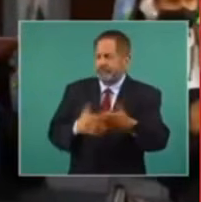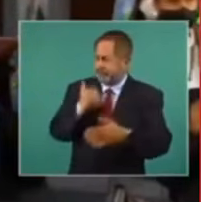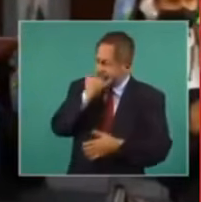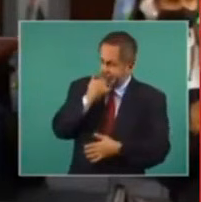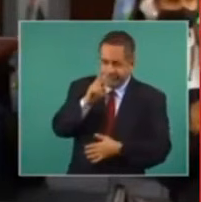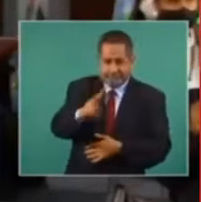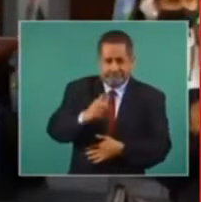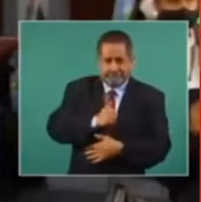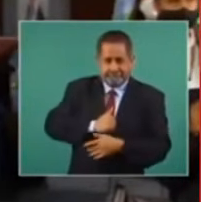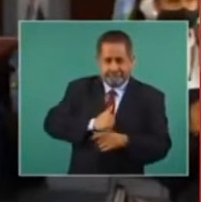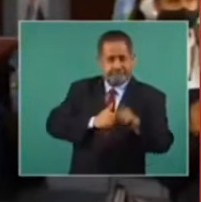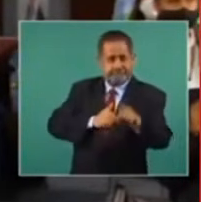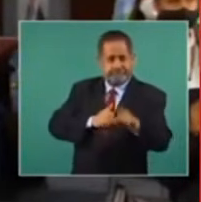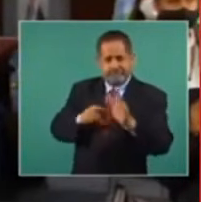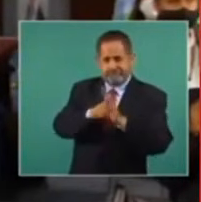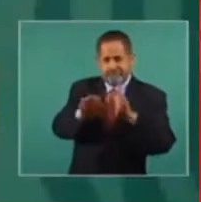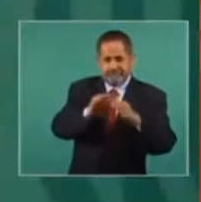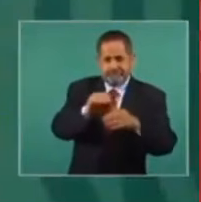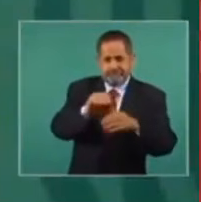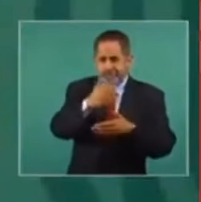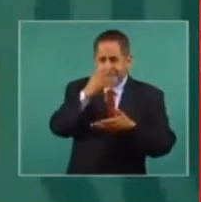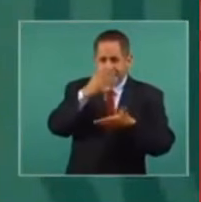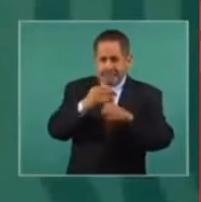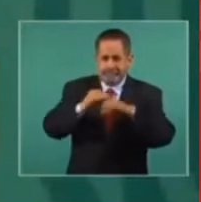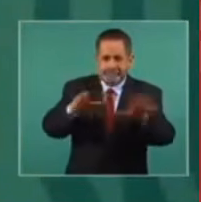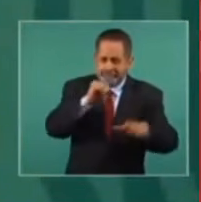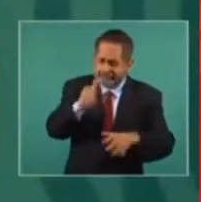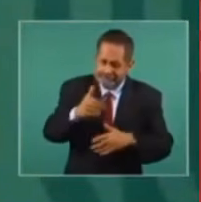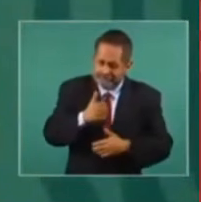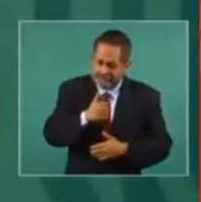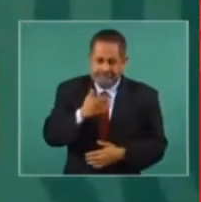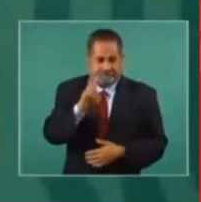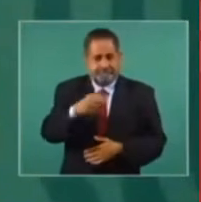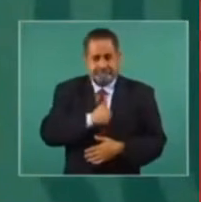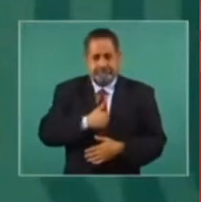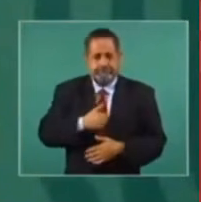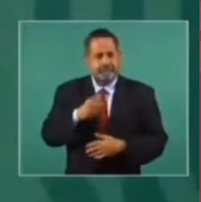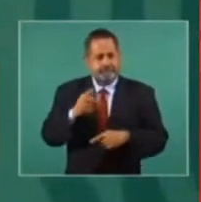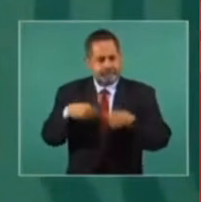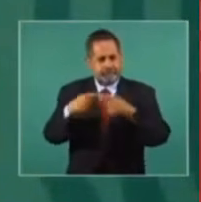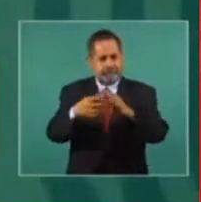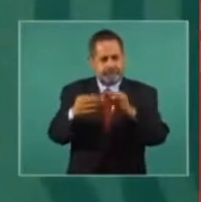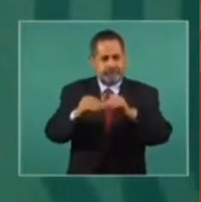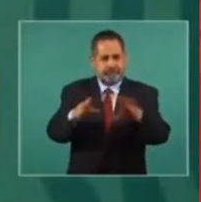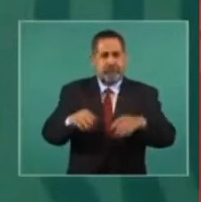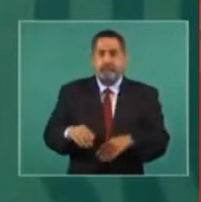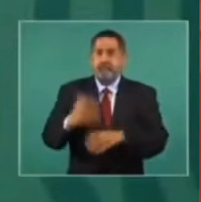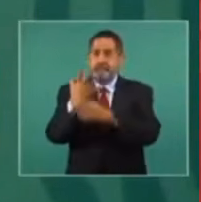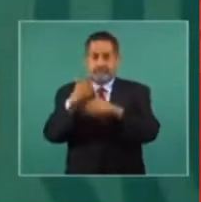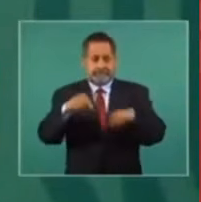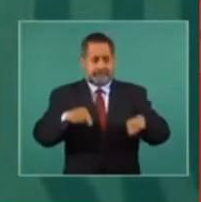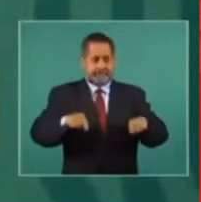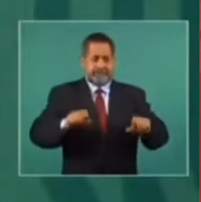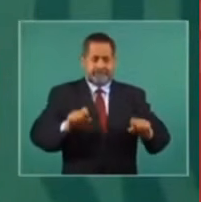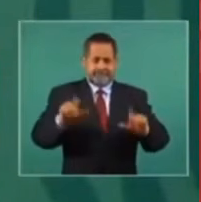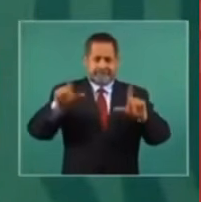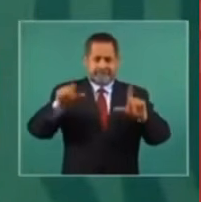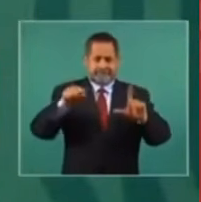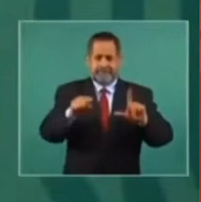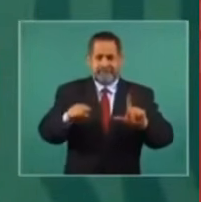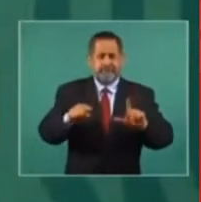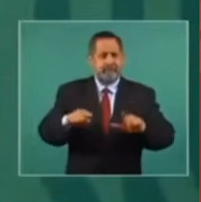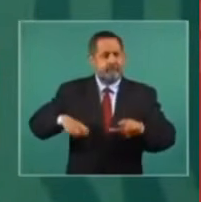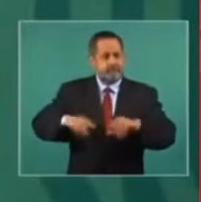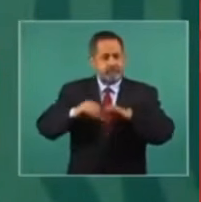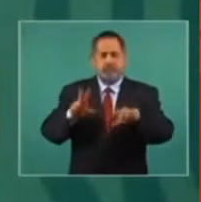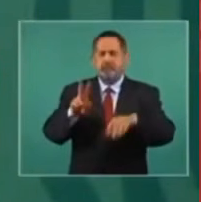derecha que eres, vienes a hacer afirmaciones sin sustento, y usa también, como lo hizo hoy, estas cifras de manera bastante tendenciosa,